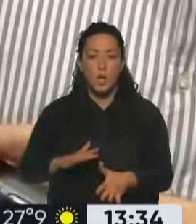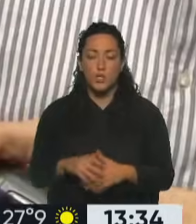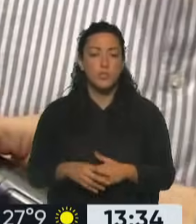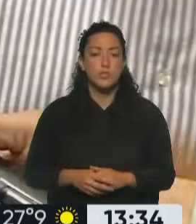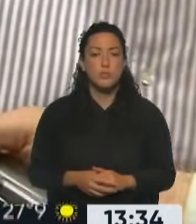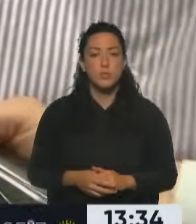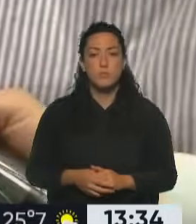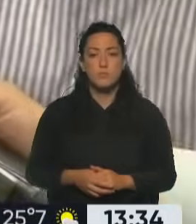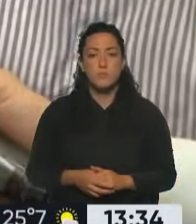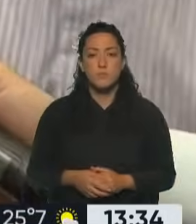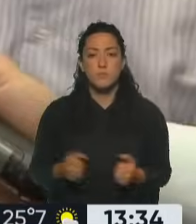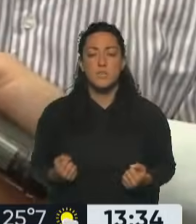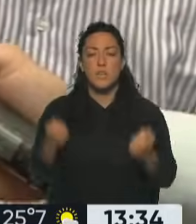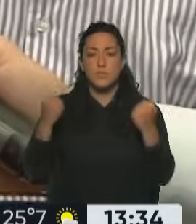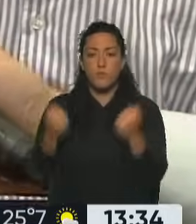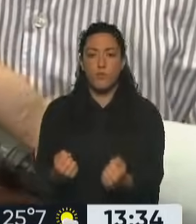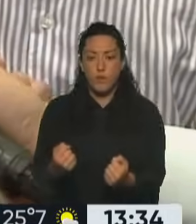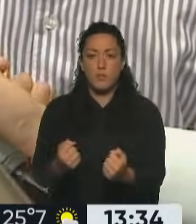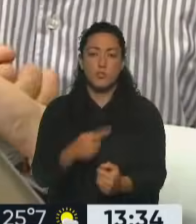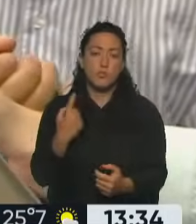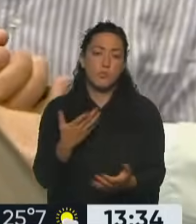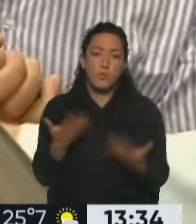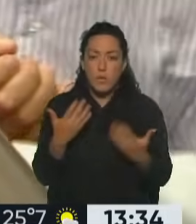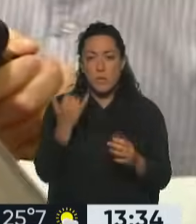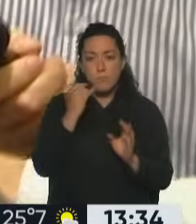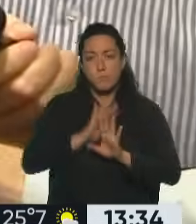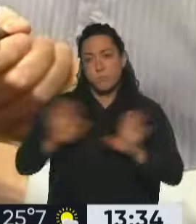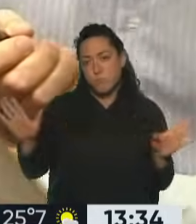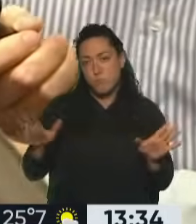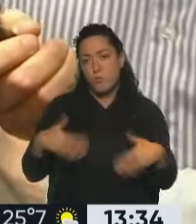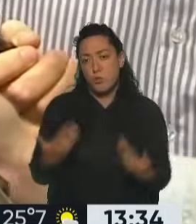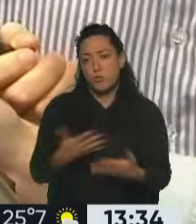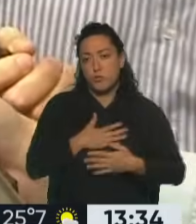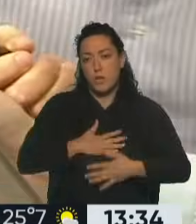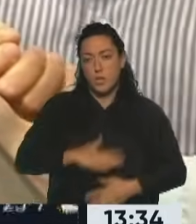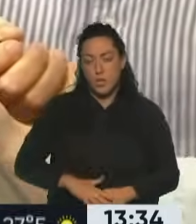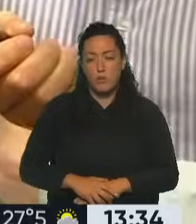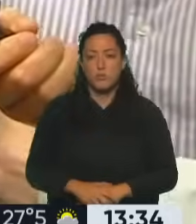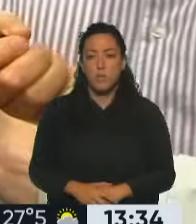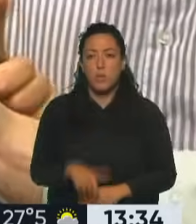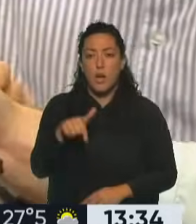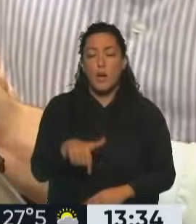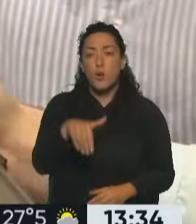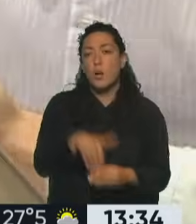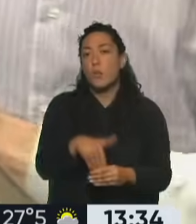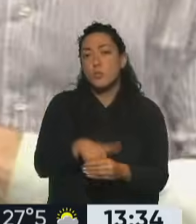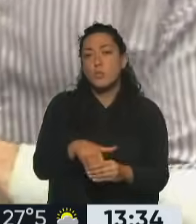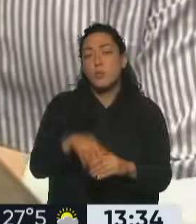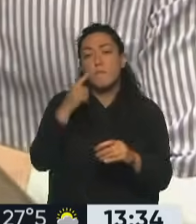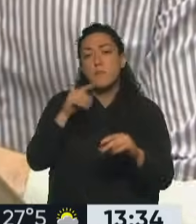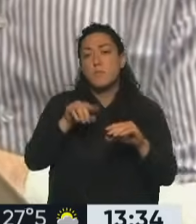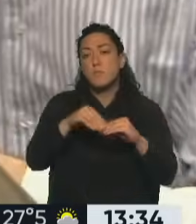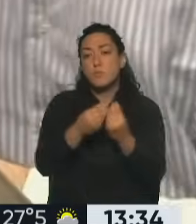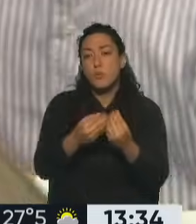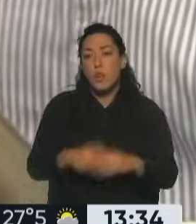hemos hecho todo el esfuerzo que podíamos hacer, así que estamos tranquilos y bueno, ahora que hablen las urnas, es el momento de las urnas. ¿Cómo